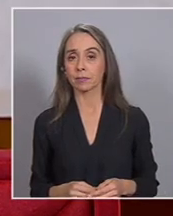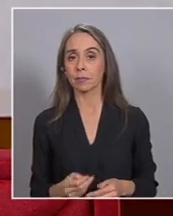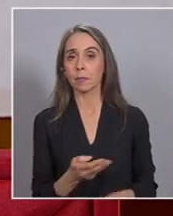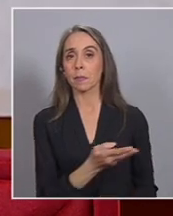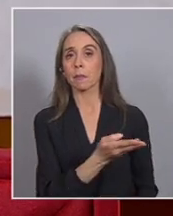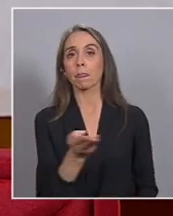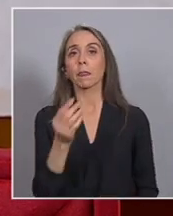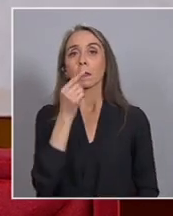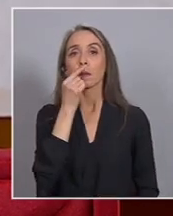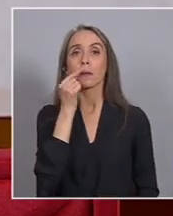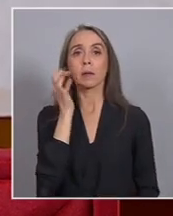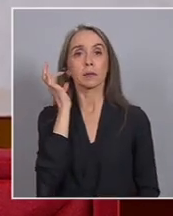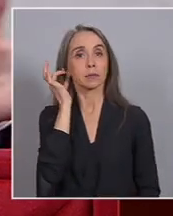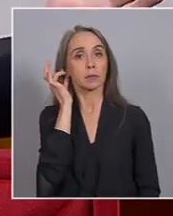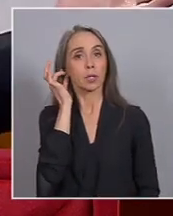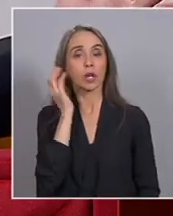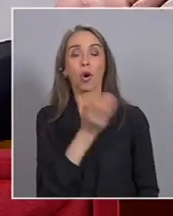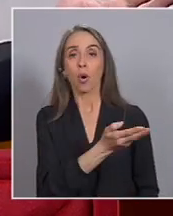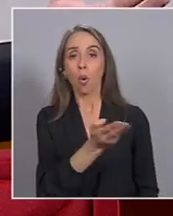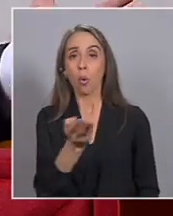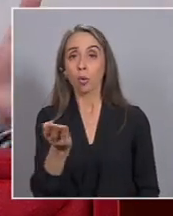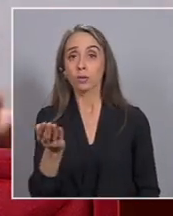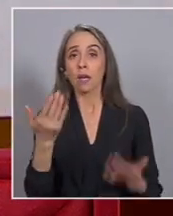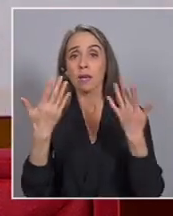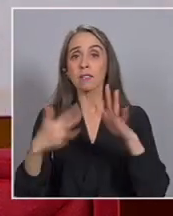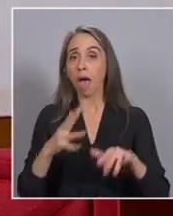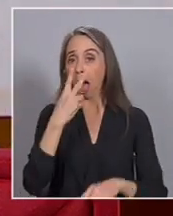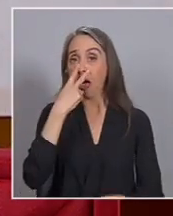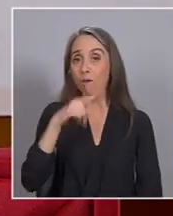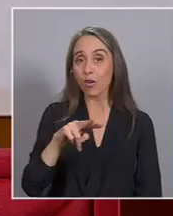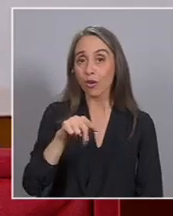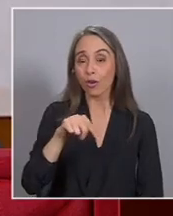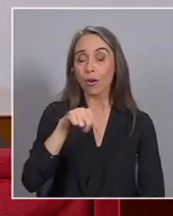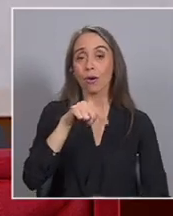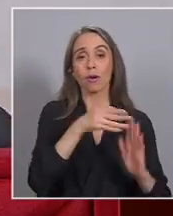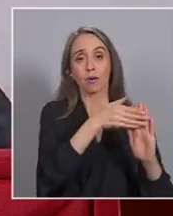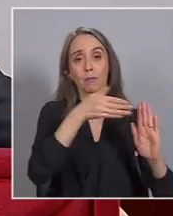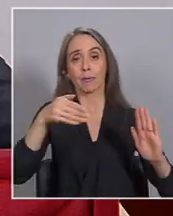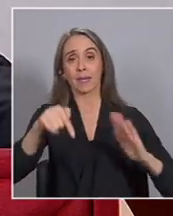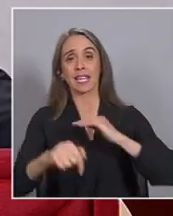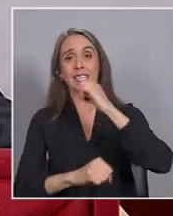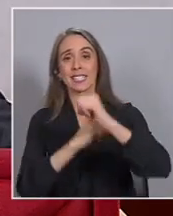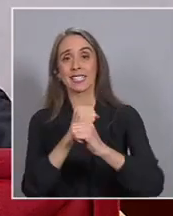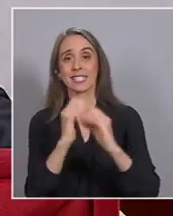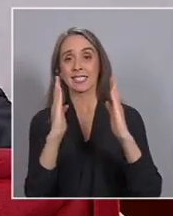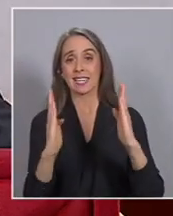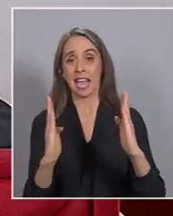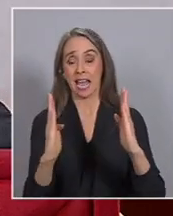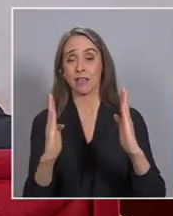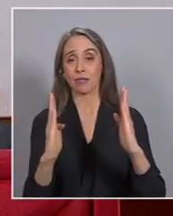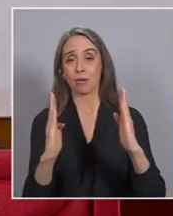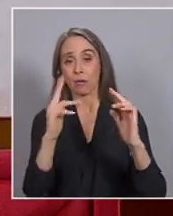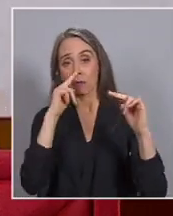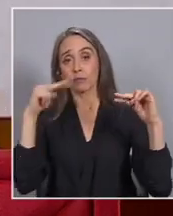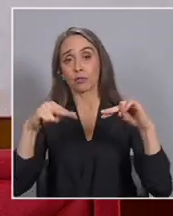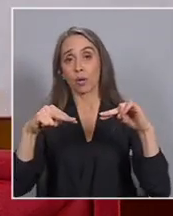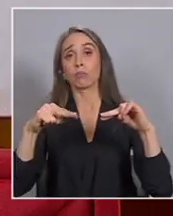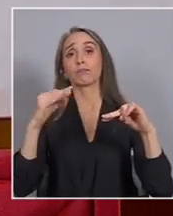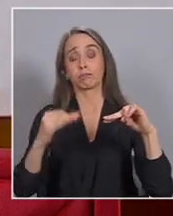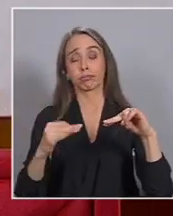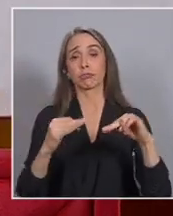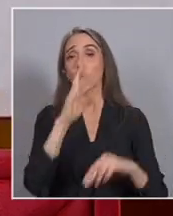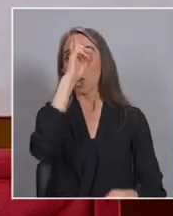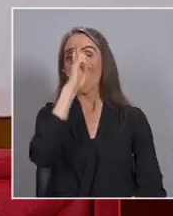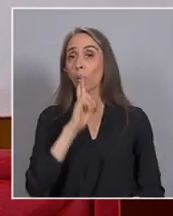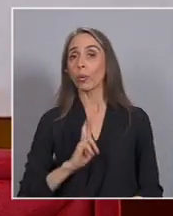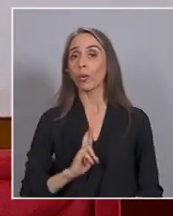Estimados y estimadas, ustedes lo habrán visto a lo largo de este año, ha sido evidente el rol